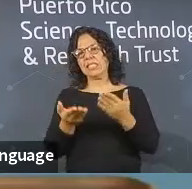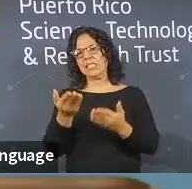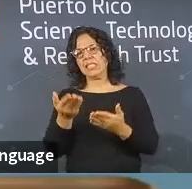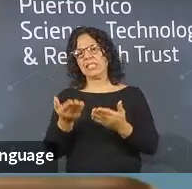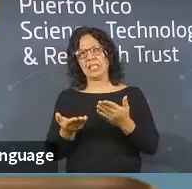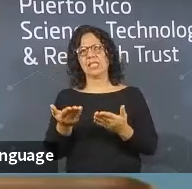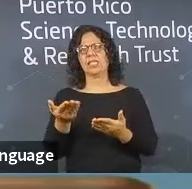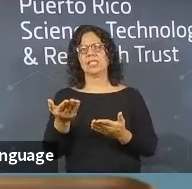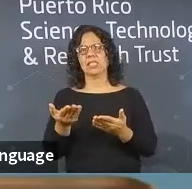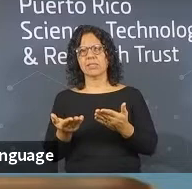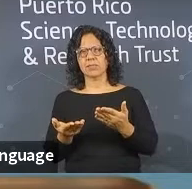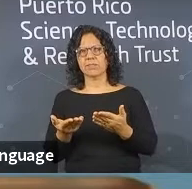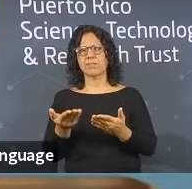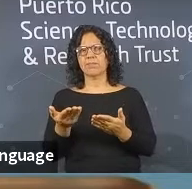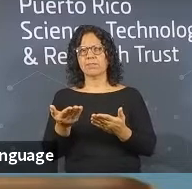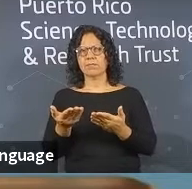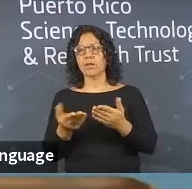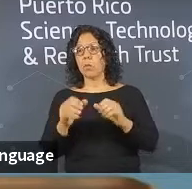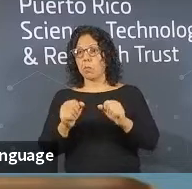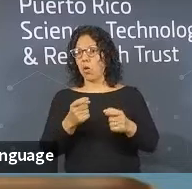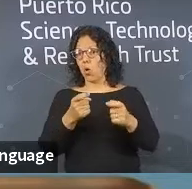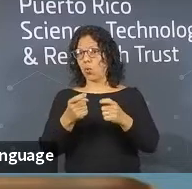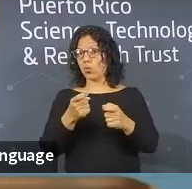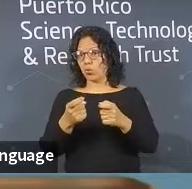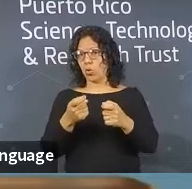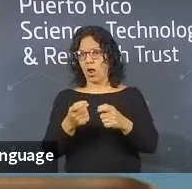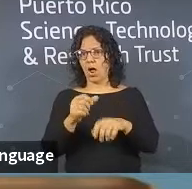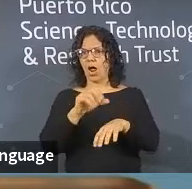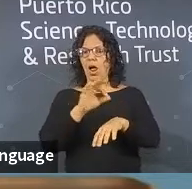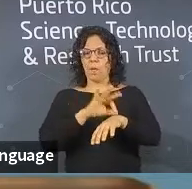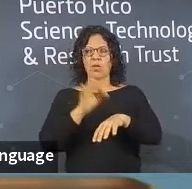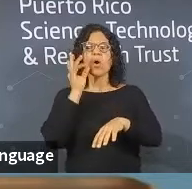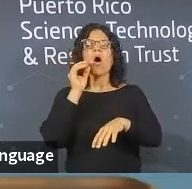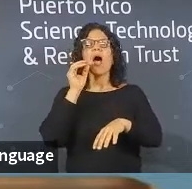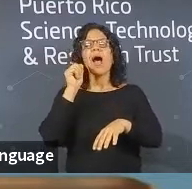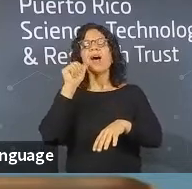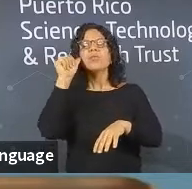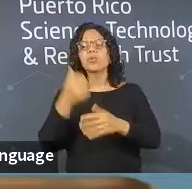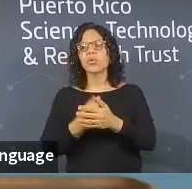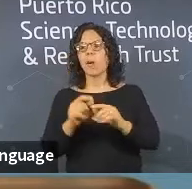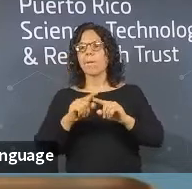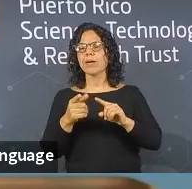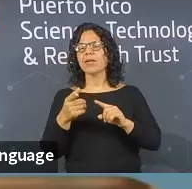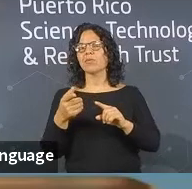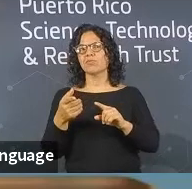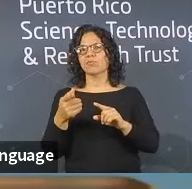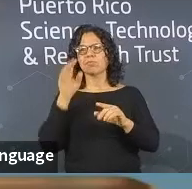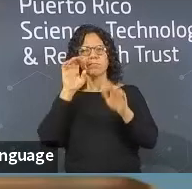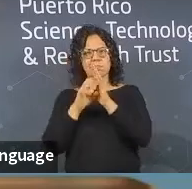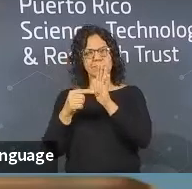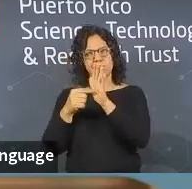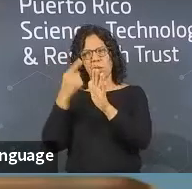producto va a poder controlar un adulto, pero en realidad solo es una visualización para que vean